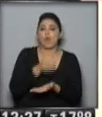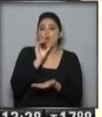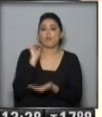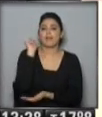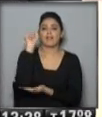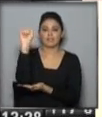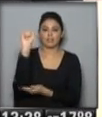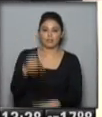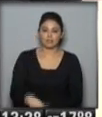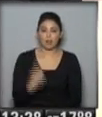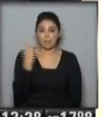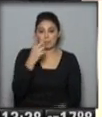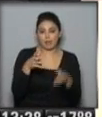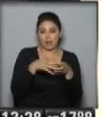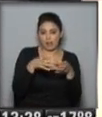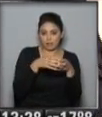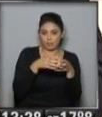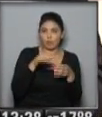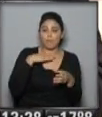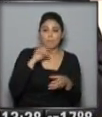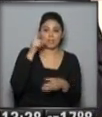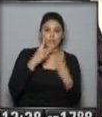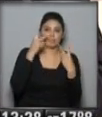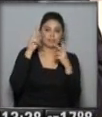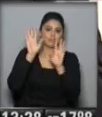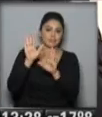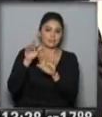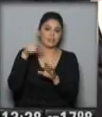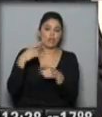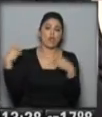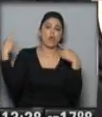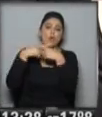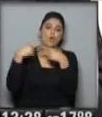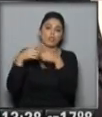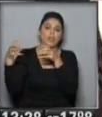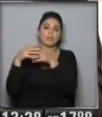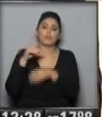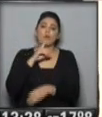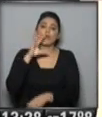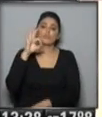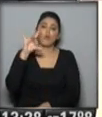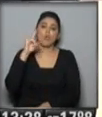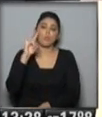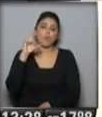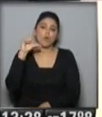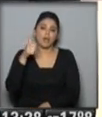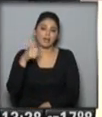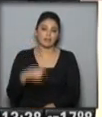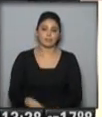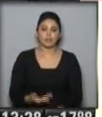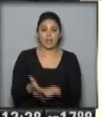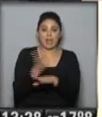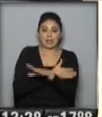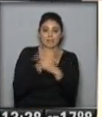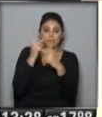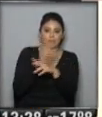ya está instalado justamente en México para enfrentar al Toluca en el día de mañana 19:15, pero antes de viajar habló Riquelme. Y